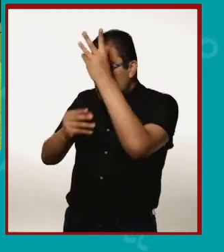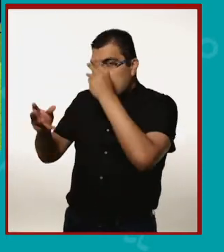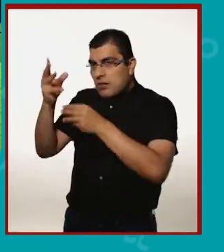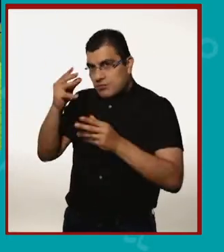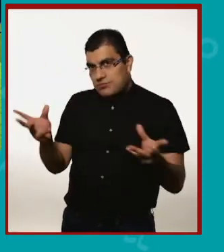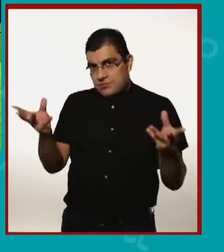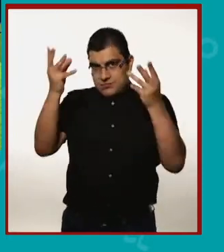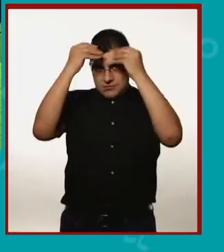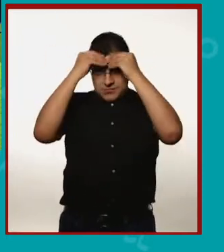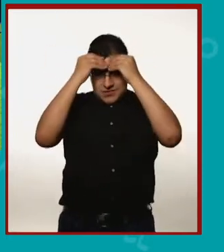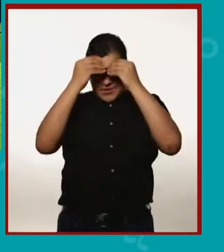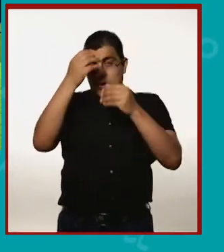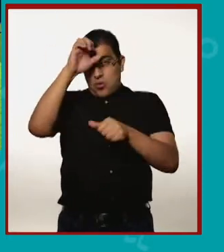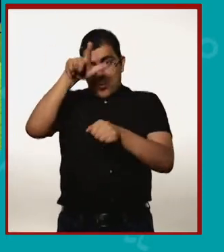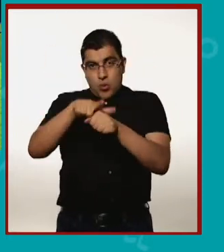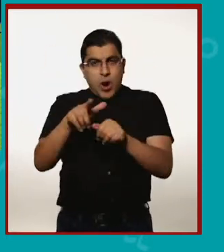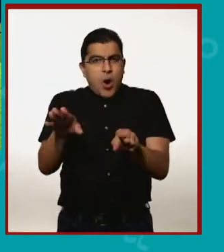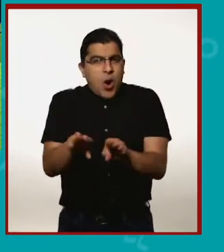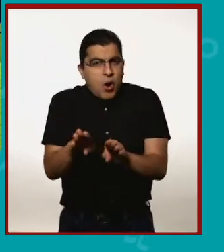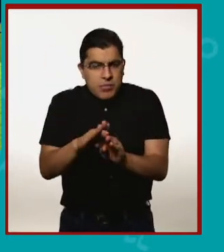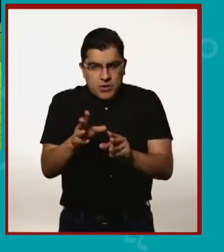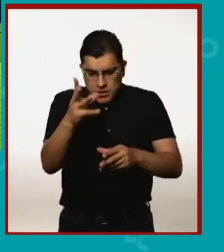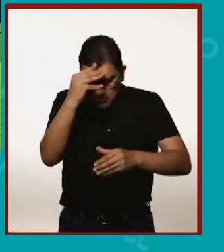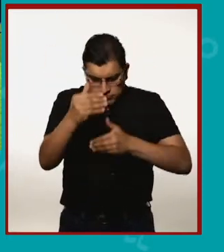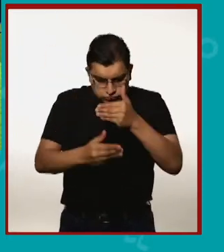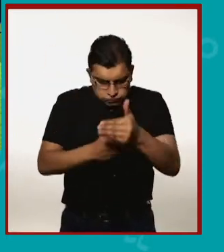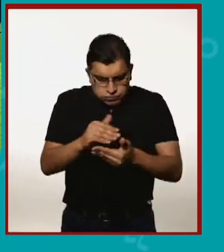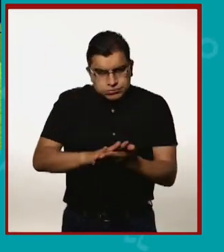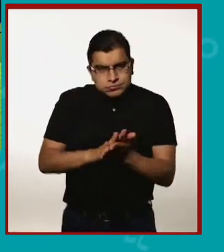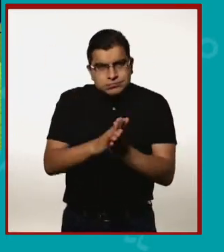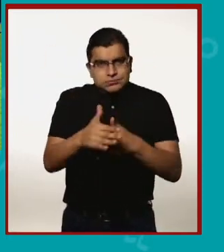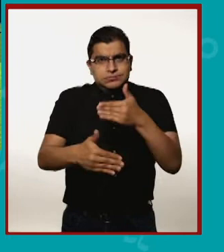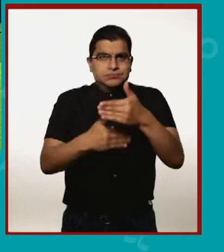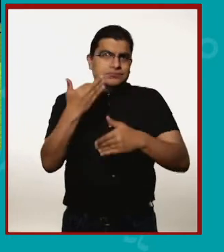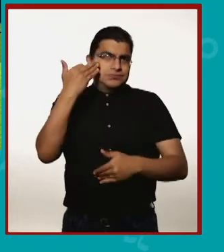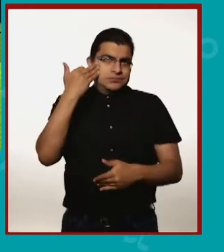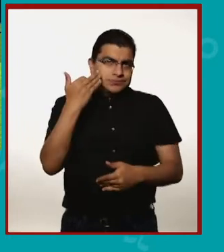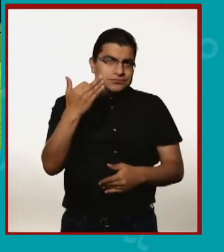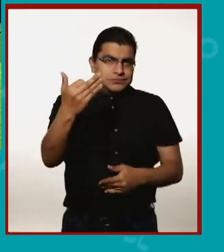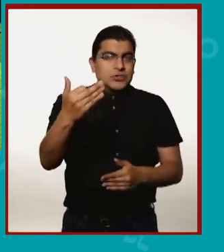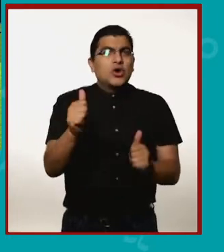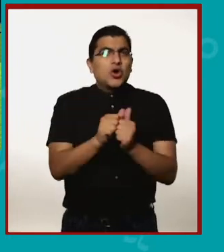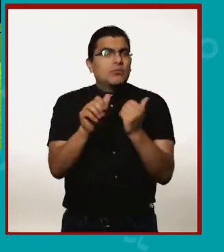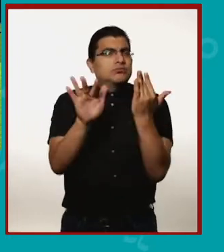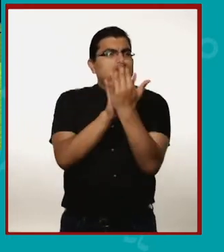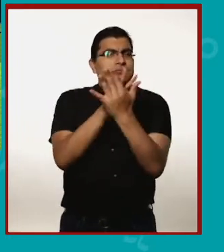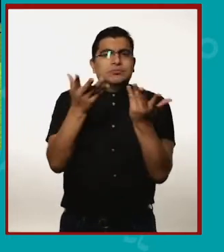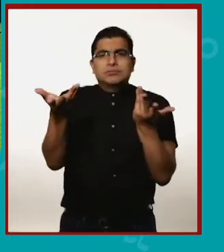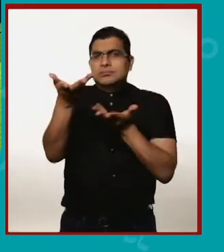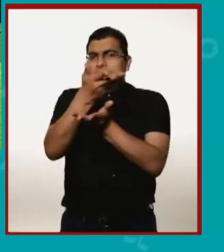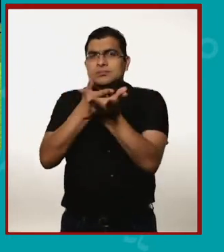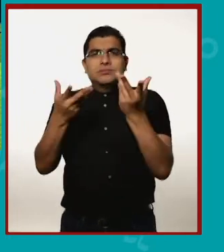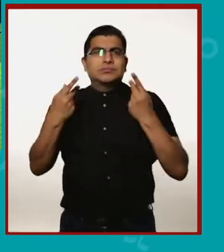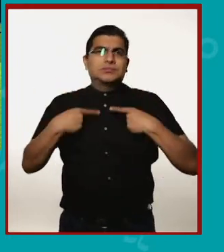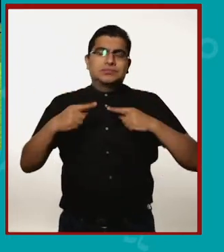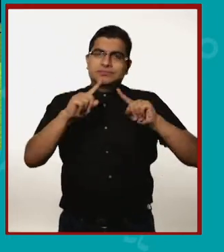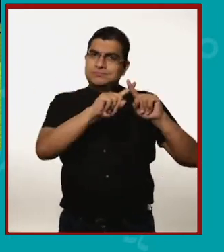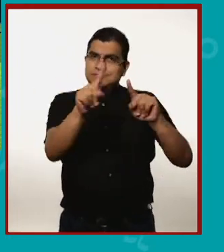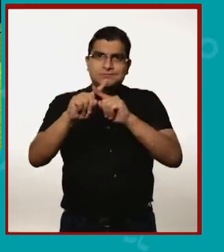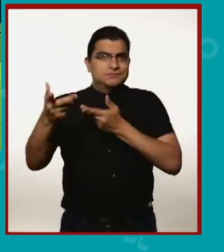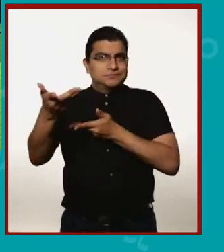vivimos. Los saberes culturales se van desarrollando a lo largo del tiempo, a partir de las relaciones entre las